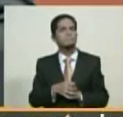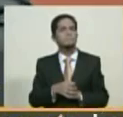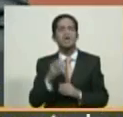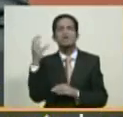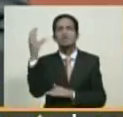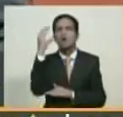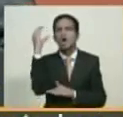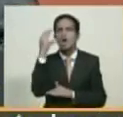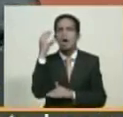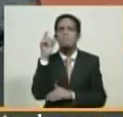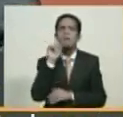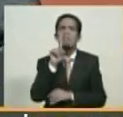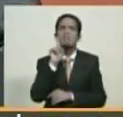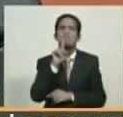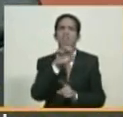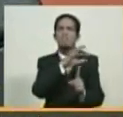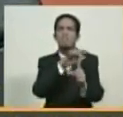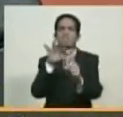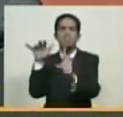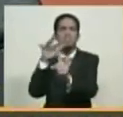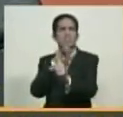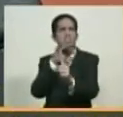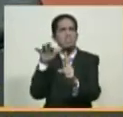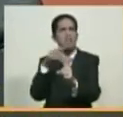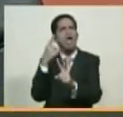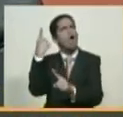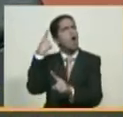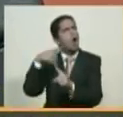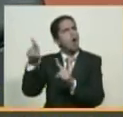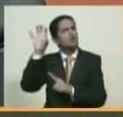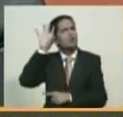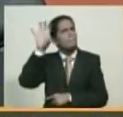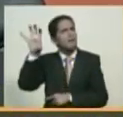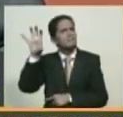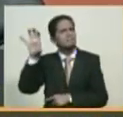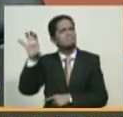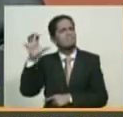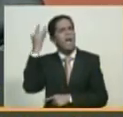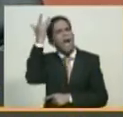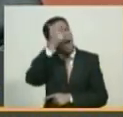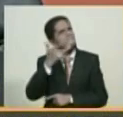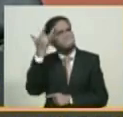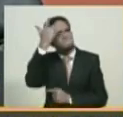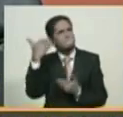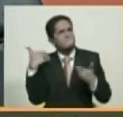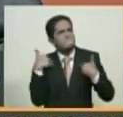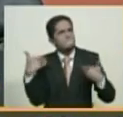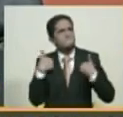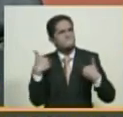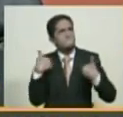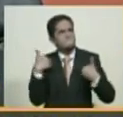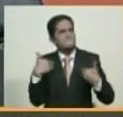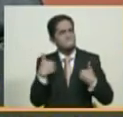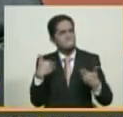mundo, ni Siria, ni ningún país de África que vivió tan malos momentos en la década del